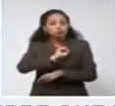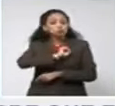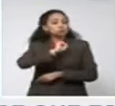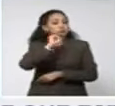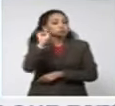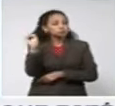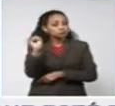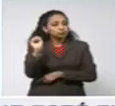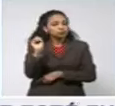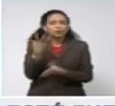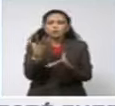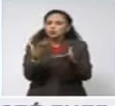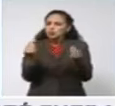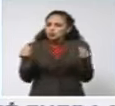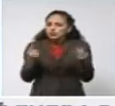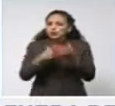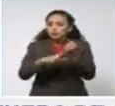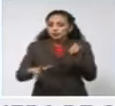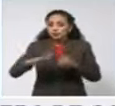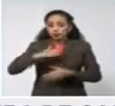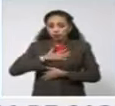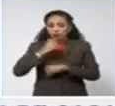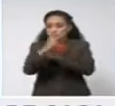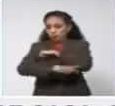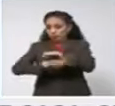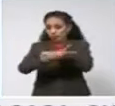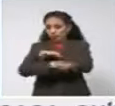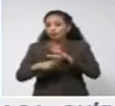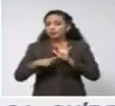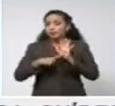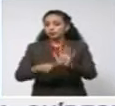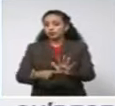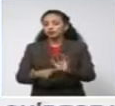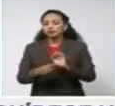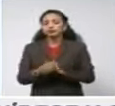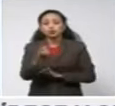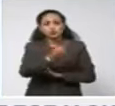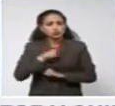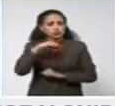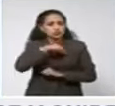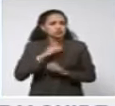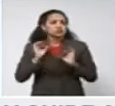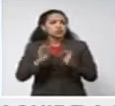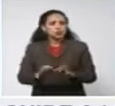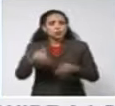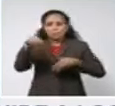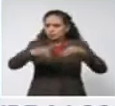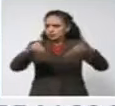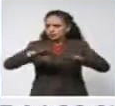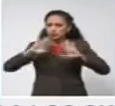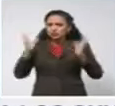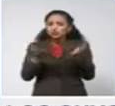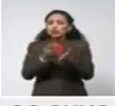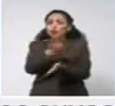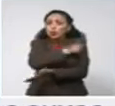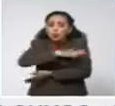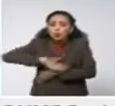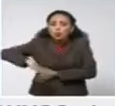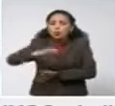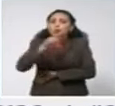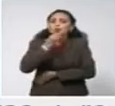muchas provincias de nuestro país lo han demostrado y estamos seguros que con la participación de toda nuestra población, pues vamos